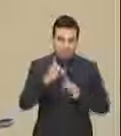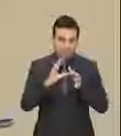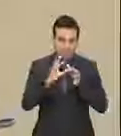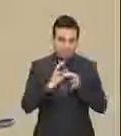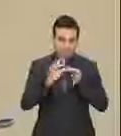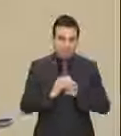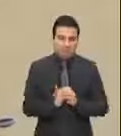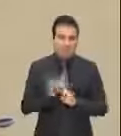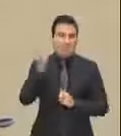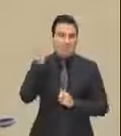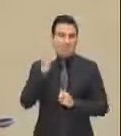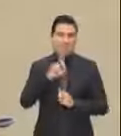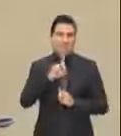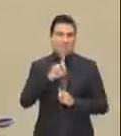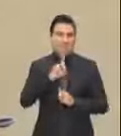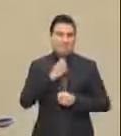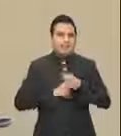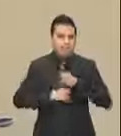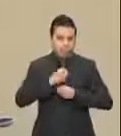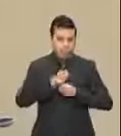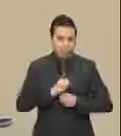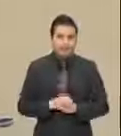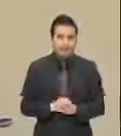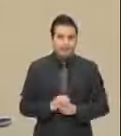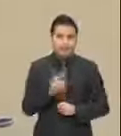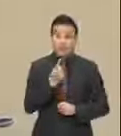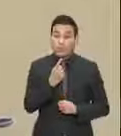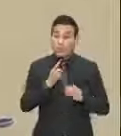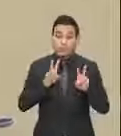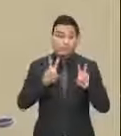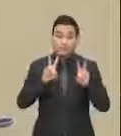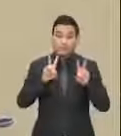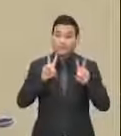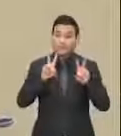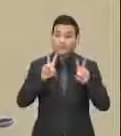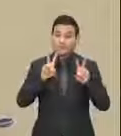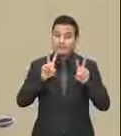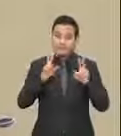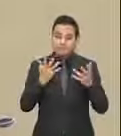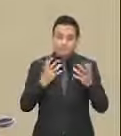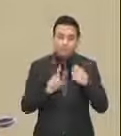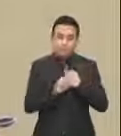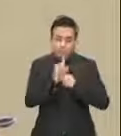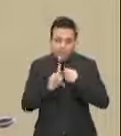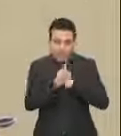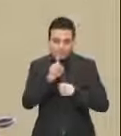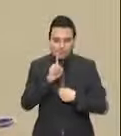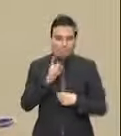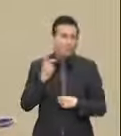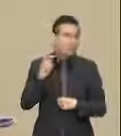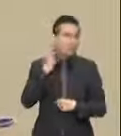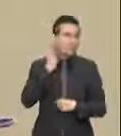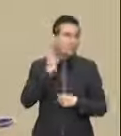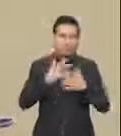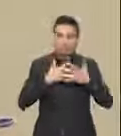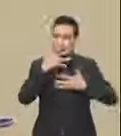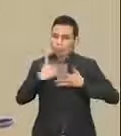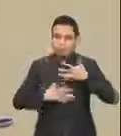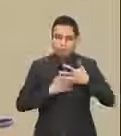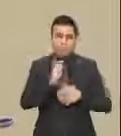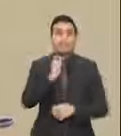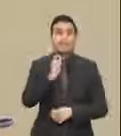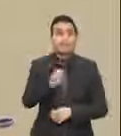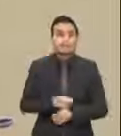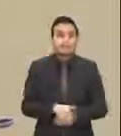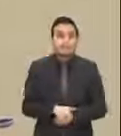hace poco más de 30 años uno de los temas de los principales problemas políticos en periodo de elecciones tenía que